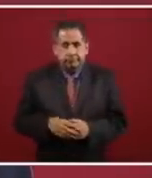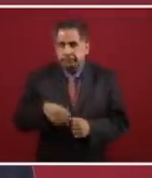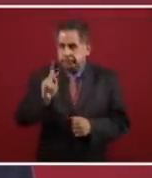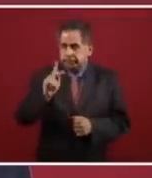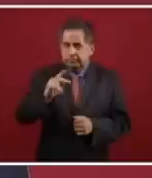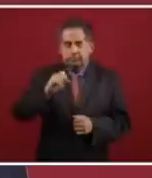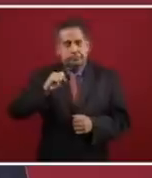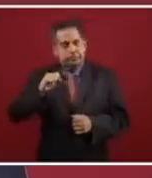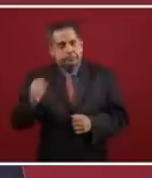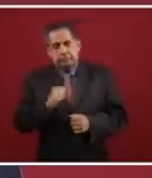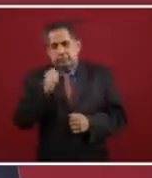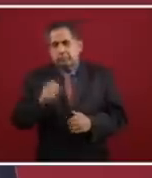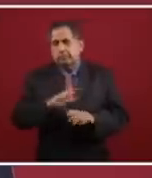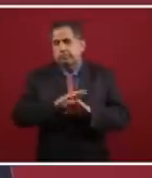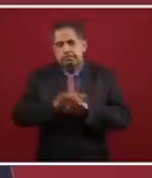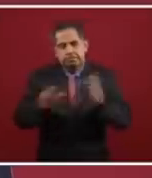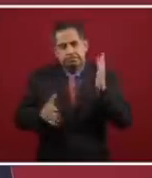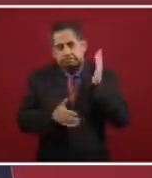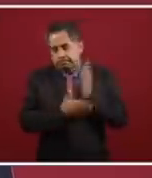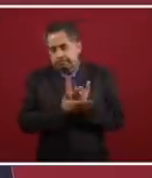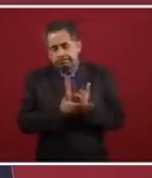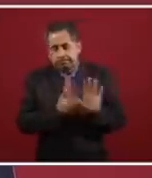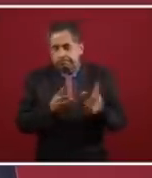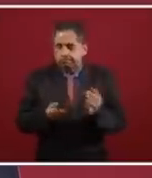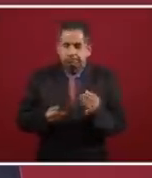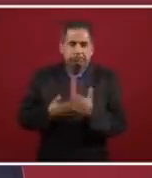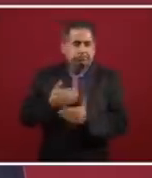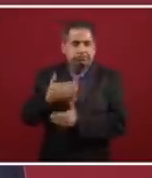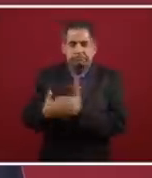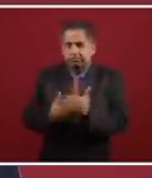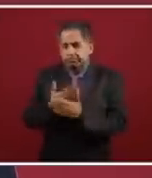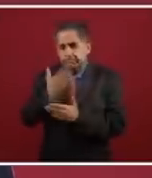Afortunadamente, pues ya salimos,